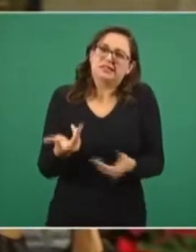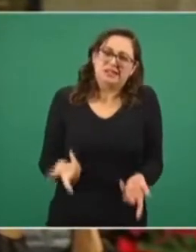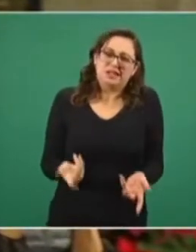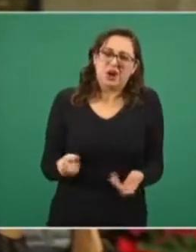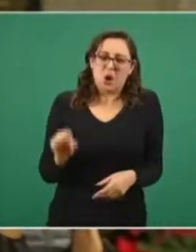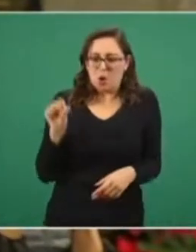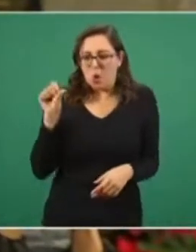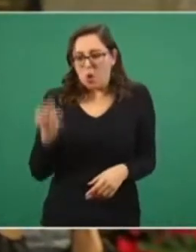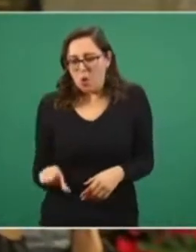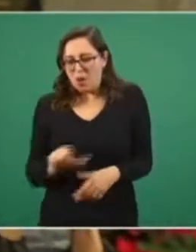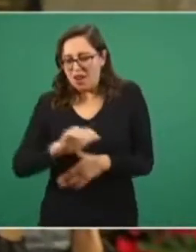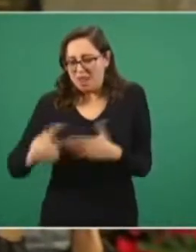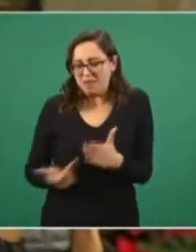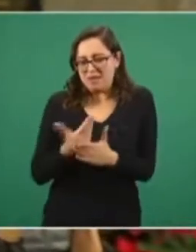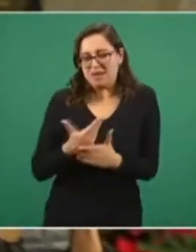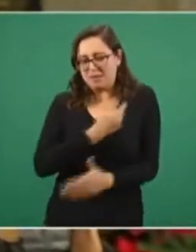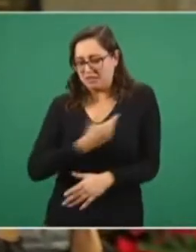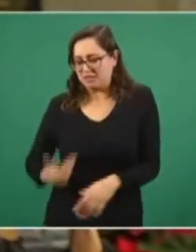dio su respaldo,